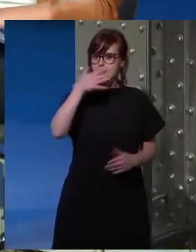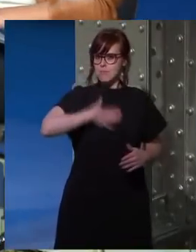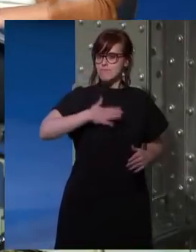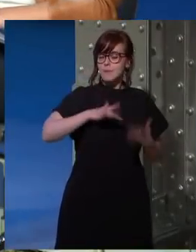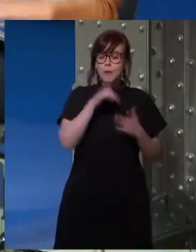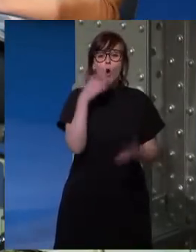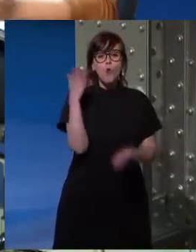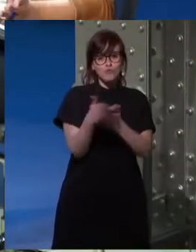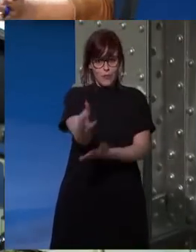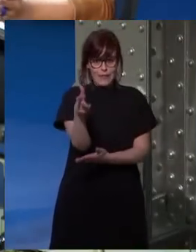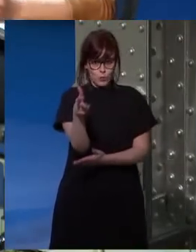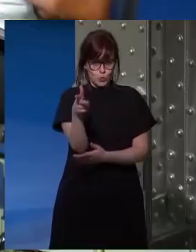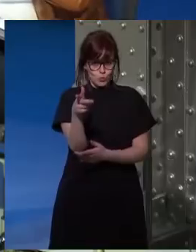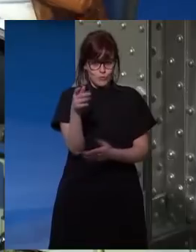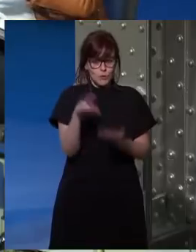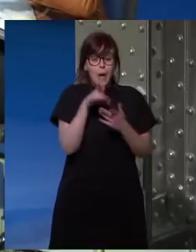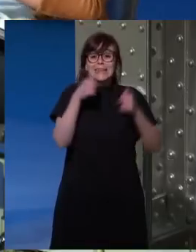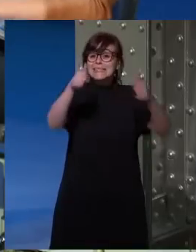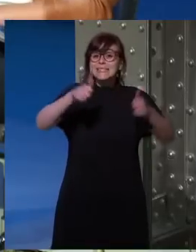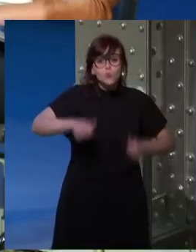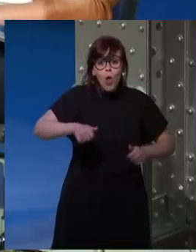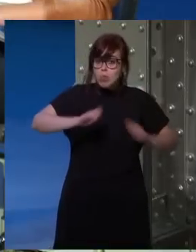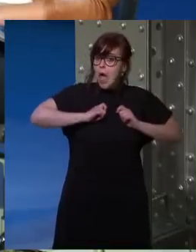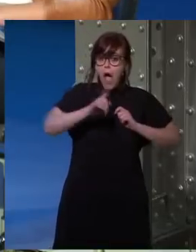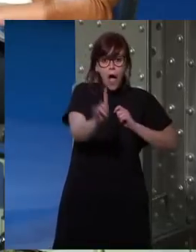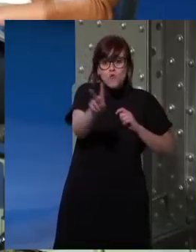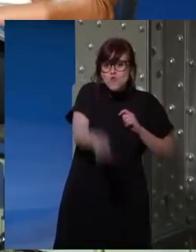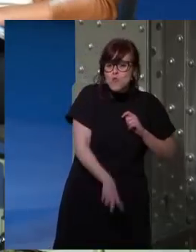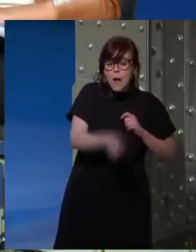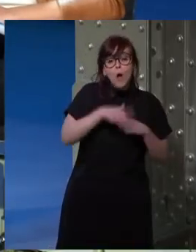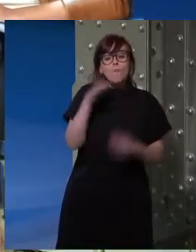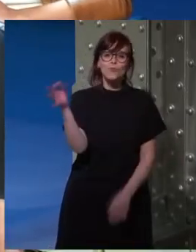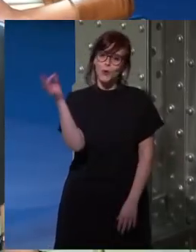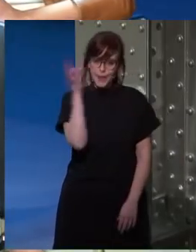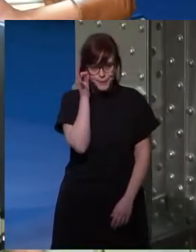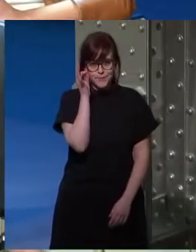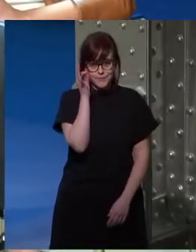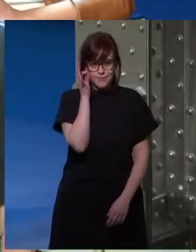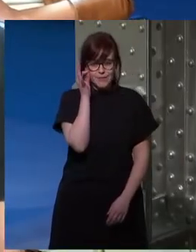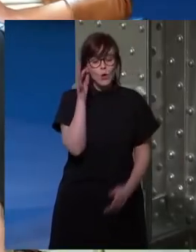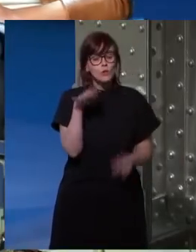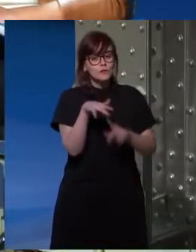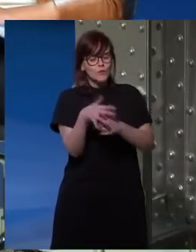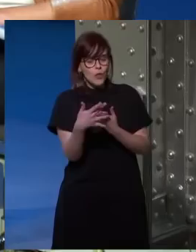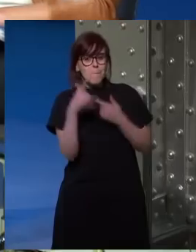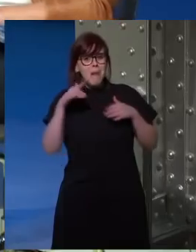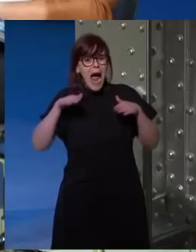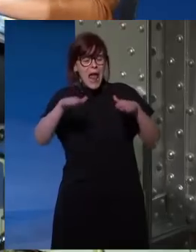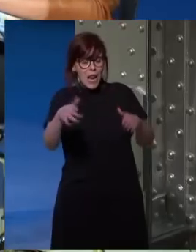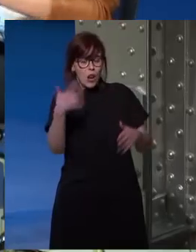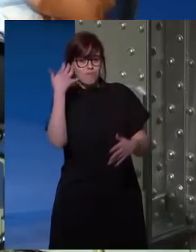acabó cursando Derecho, aunque no recibió ningún título porque era mujer. Es interesante precisamente ese paralelismo, ¿no?, entre esas